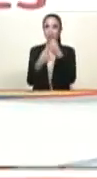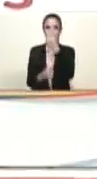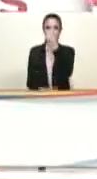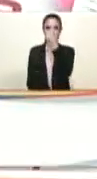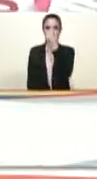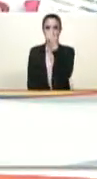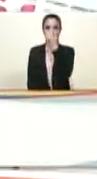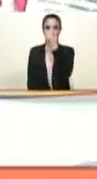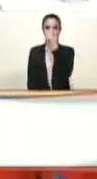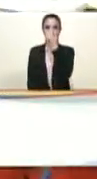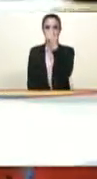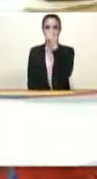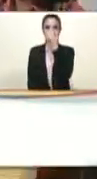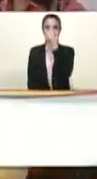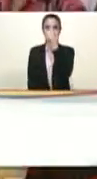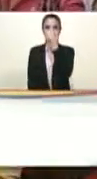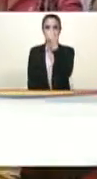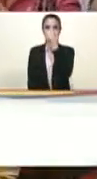sino...